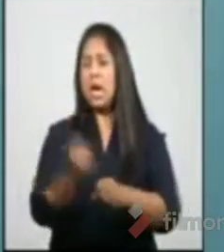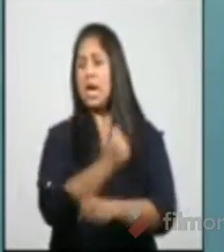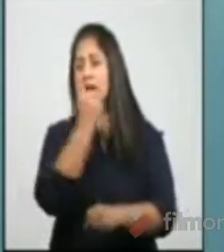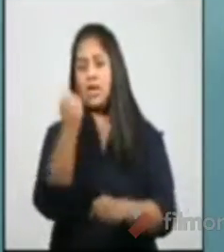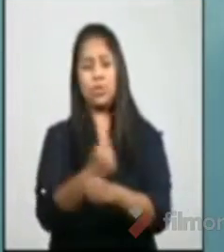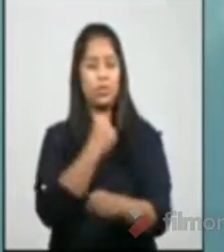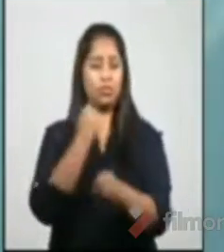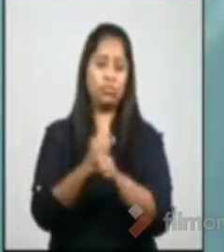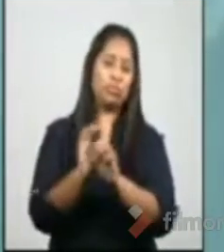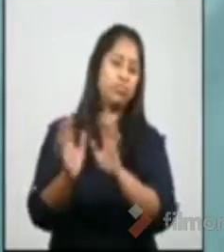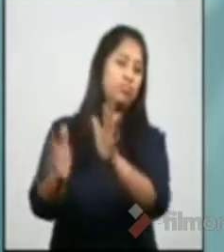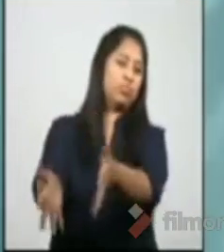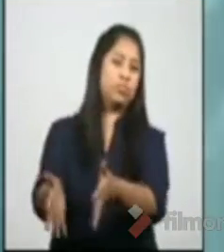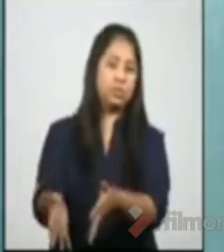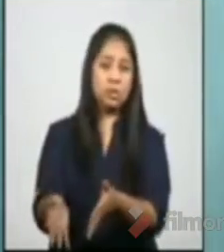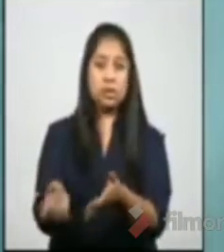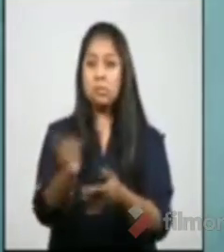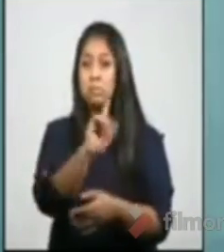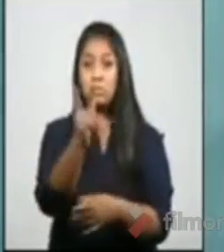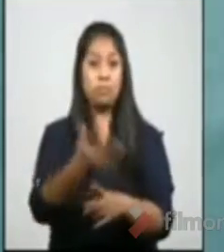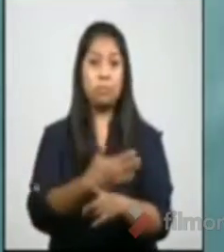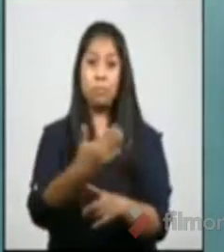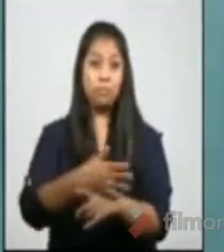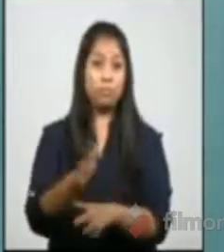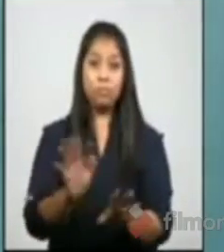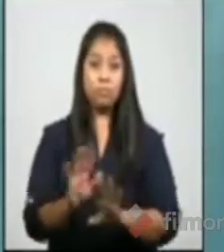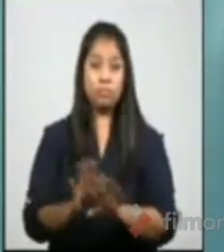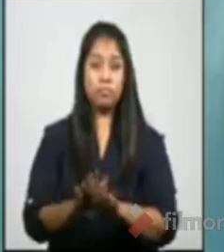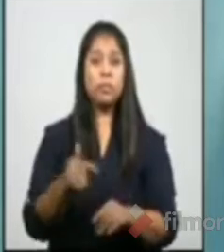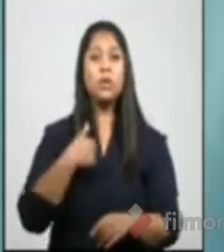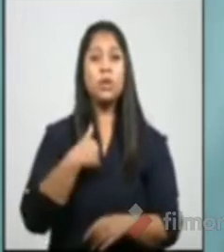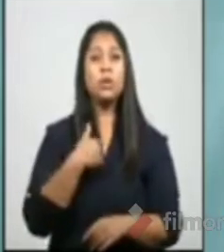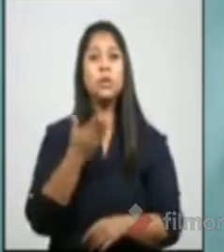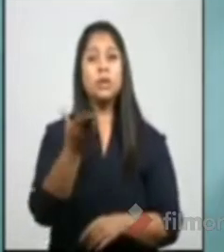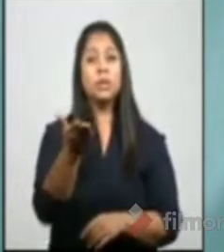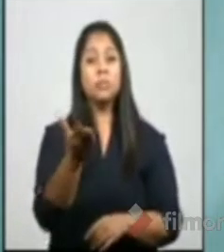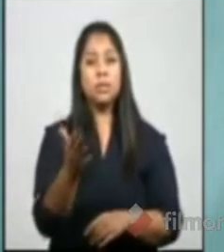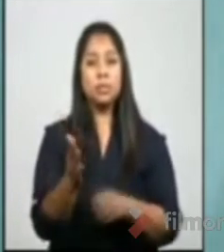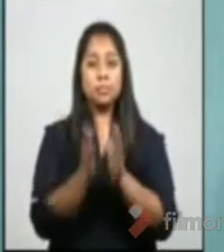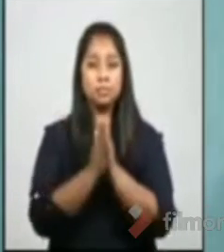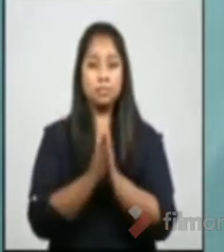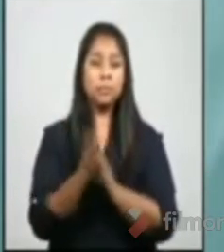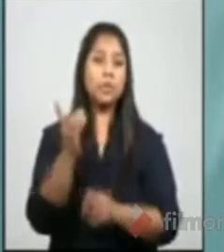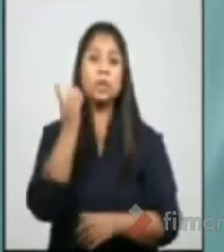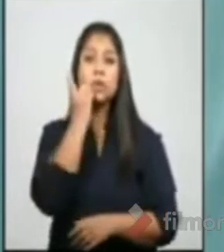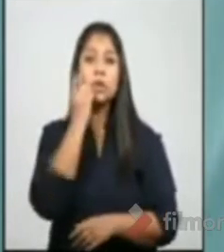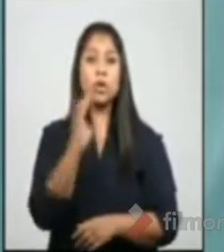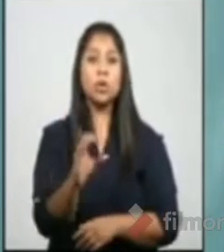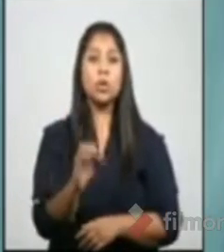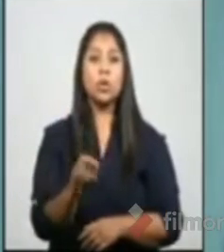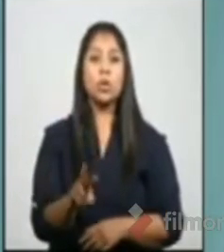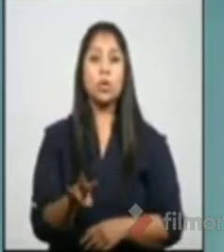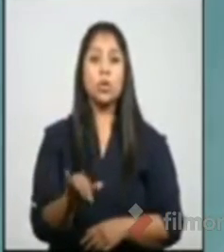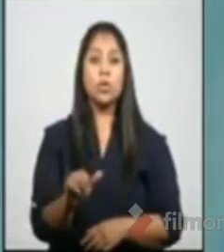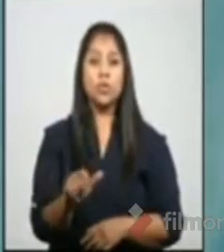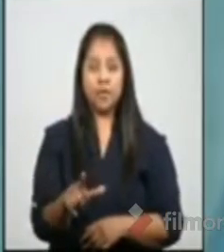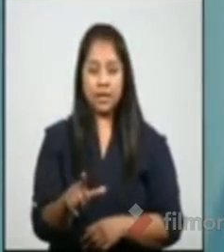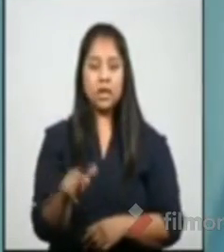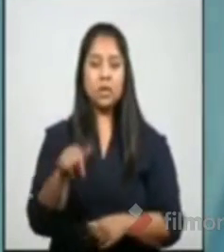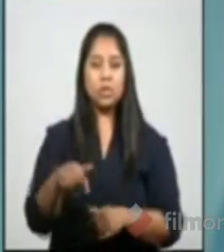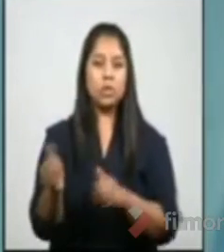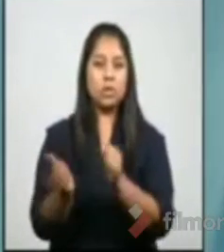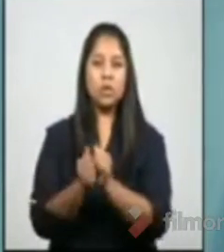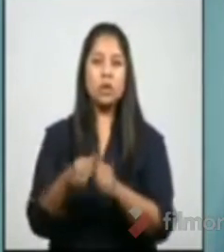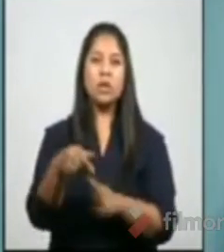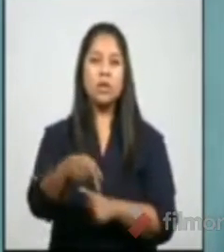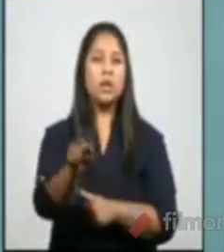para que ustedes no vuelvan a tener problemas. Yo le pediría al director de Covial, que hoy nos acompaña aquí, que no vayamos